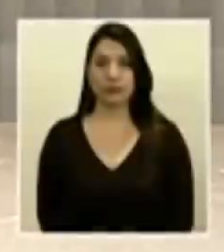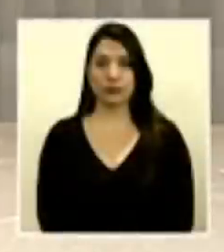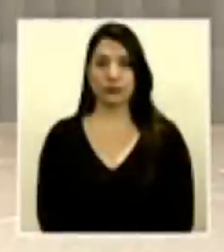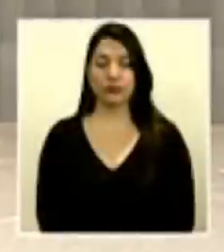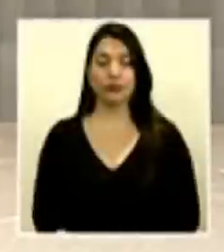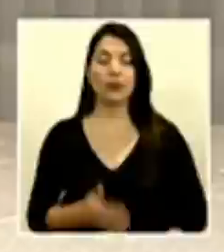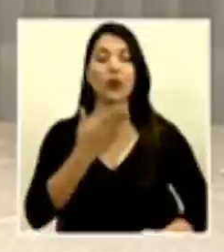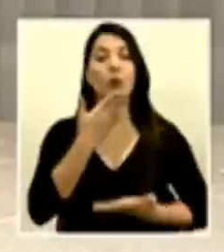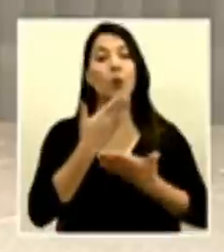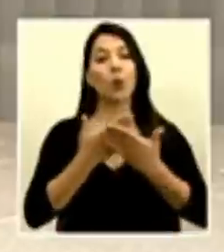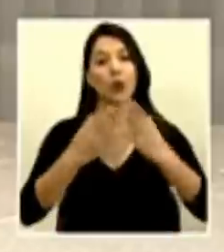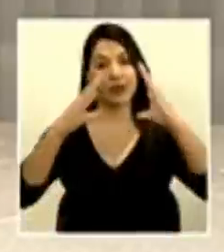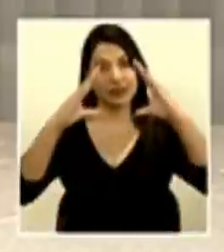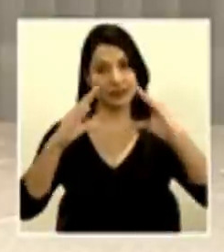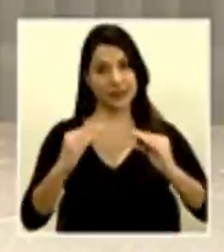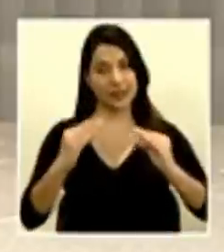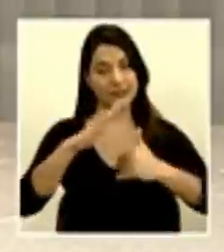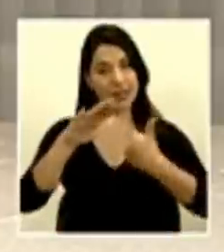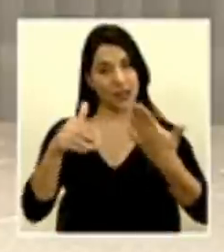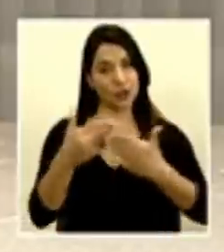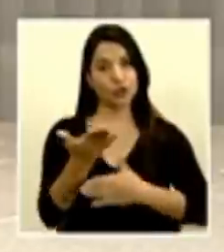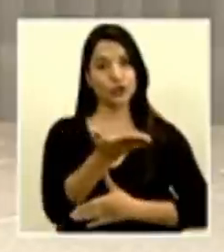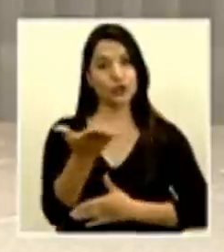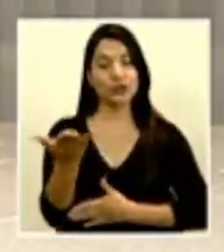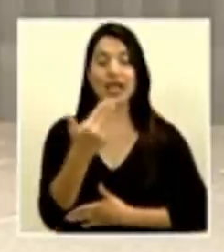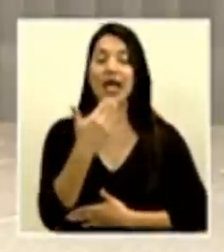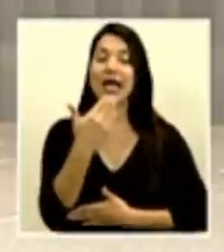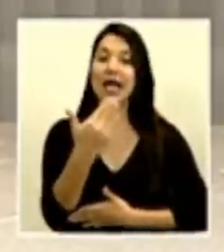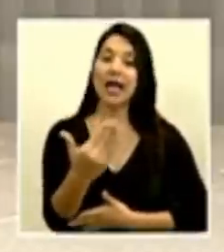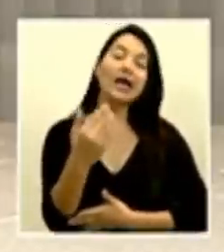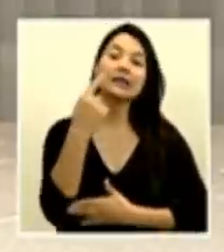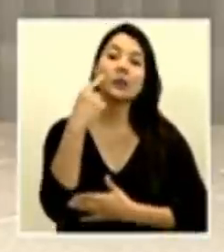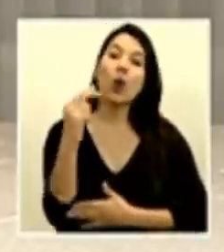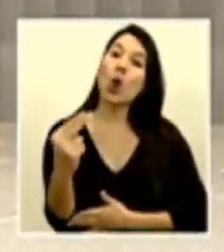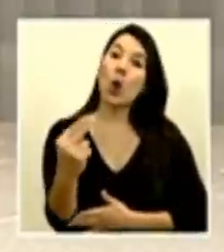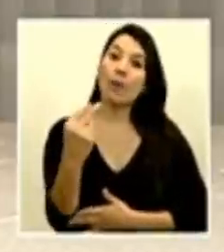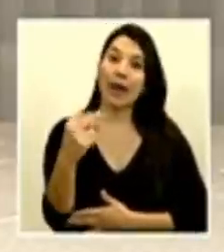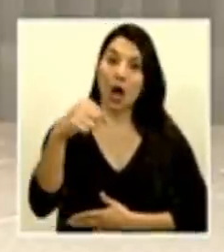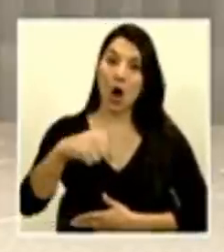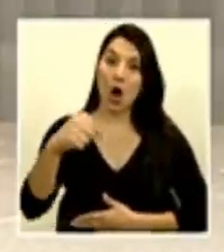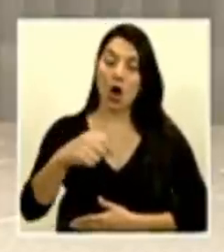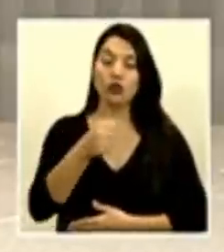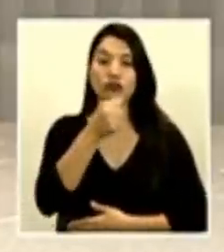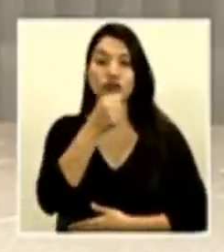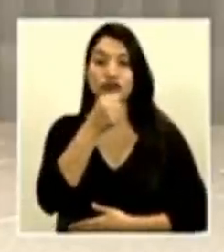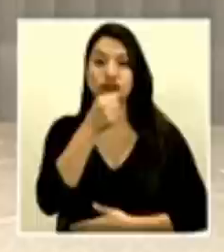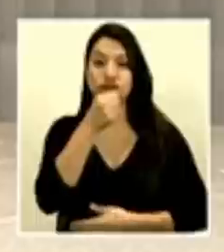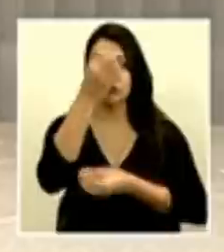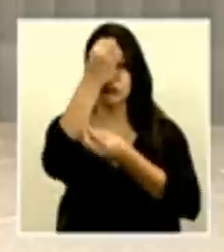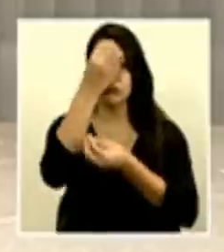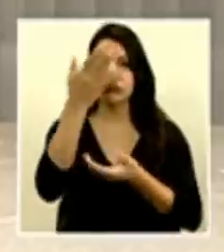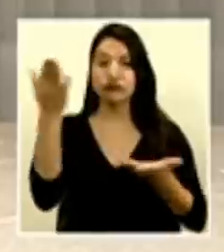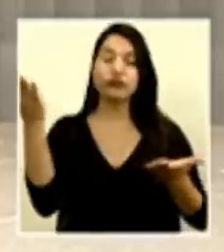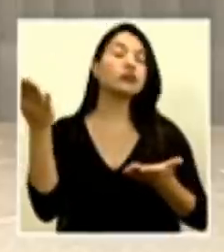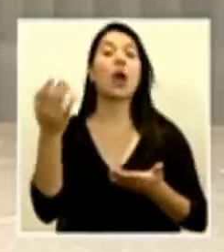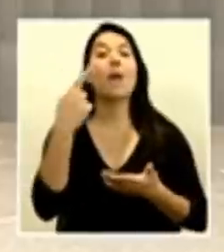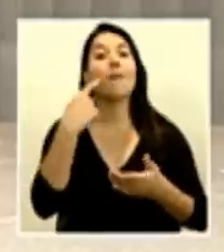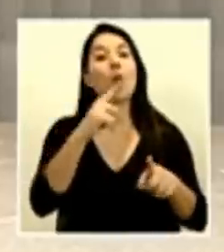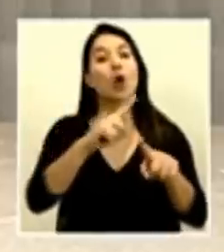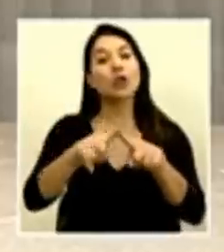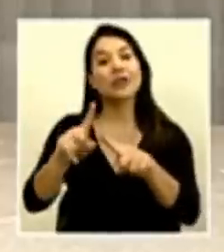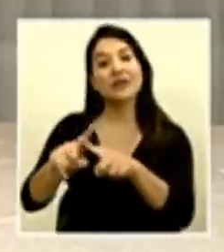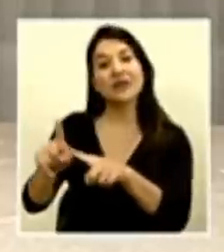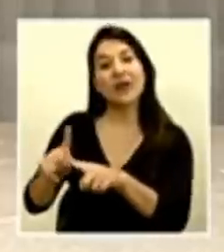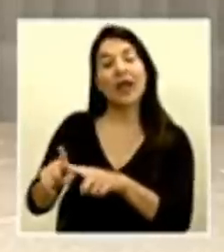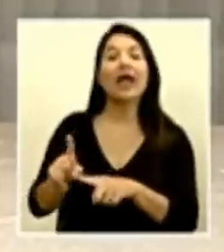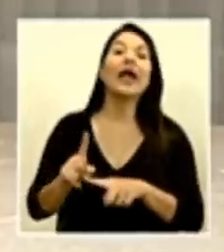Muy buenas tardes a todos y a todas. Gracias por sintonizar este enlace informativo y conferencia de prensa a través de las distintas plataformas de los